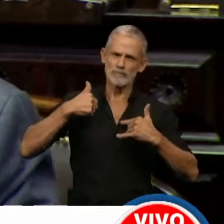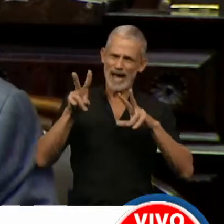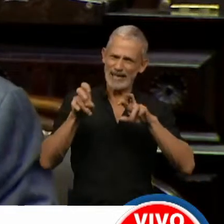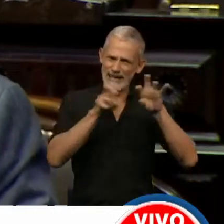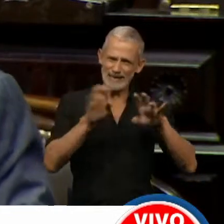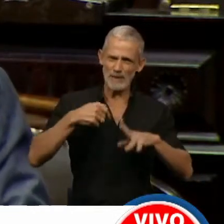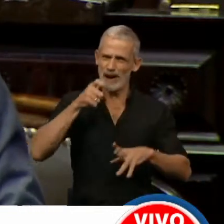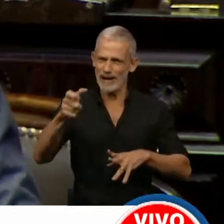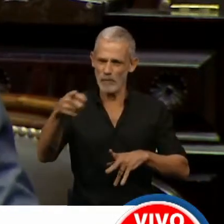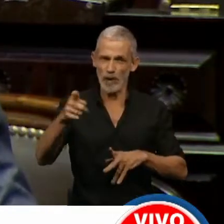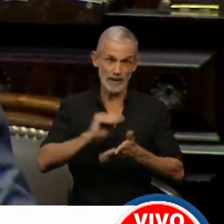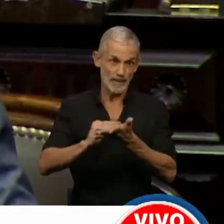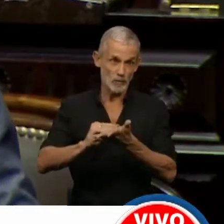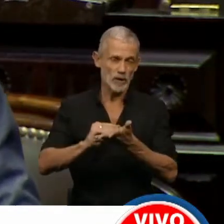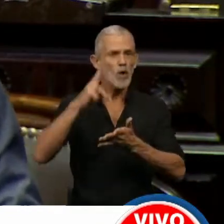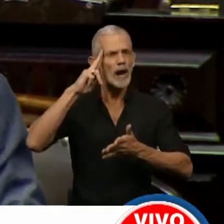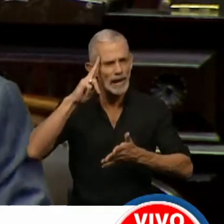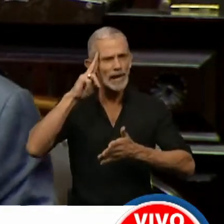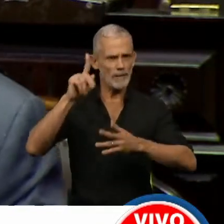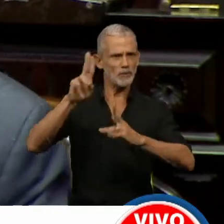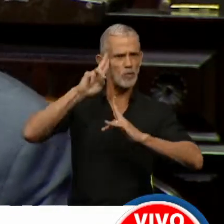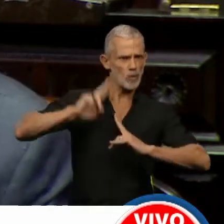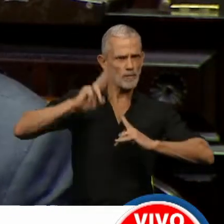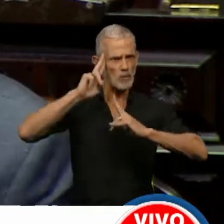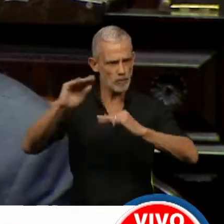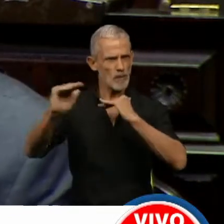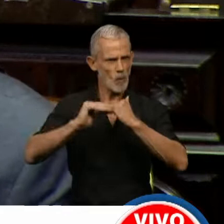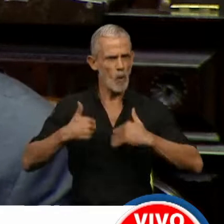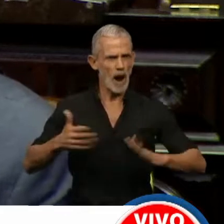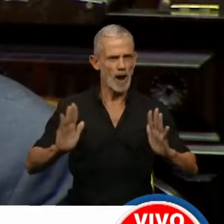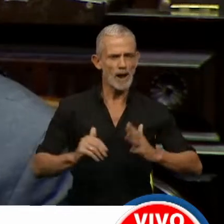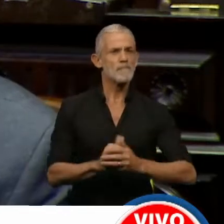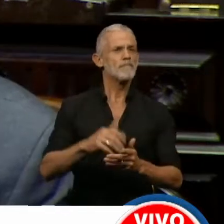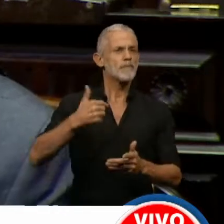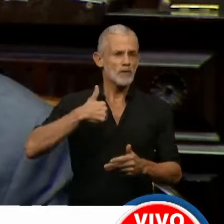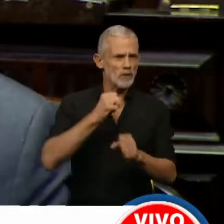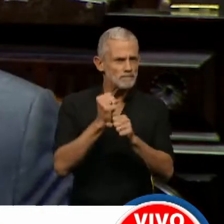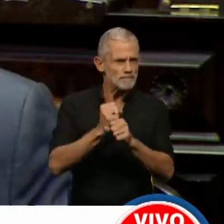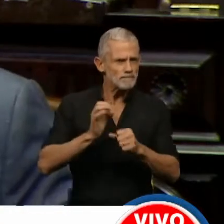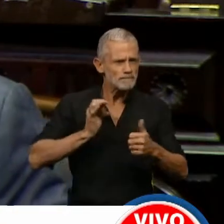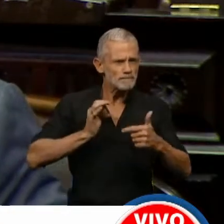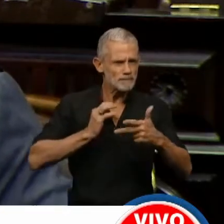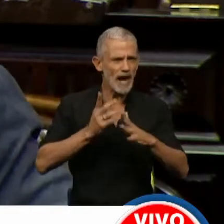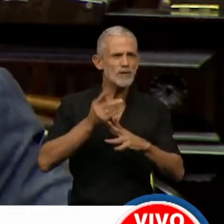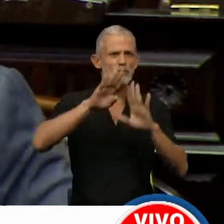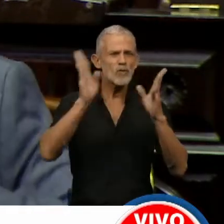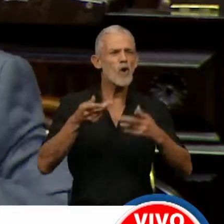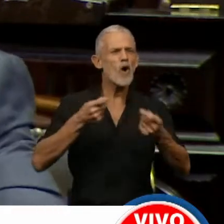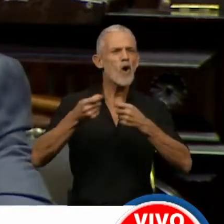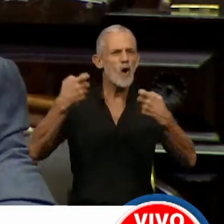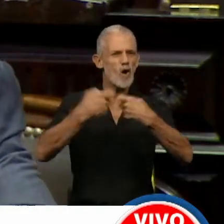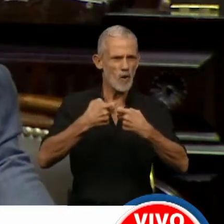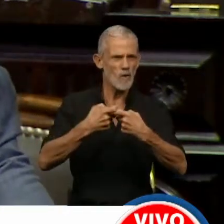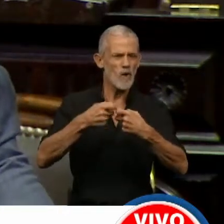poder responderle con el mismo respeto que él se ha dirigido a mí. Yo trabajé varios años en la Cámara de Comercio, Industria